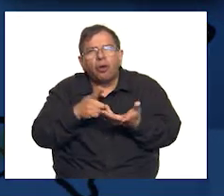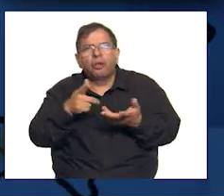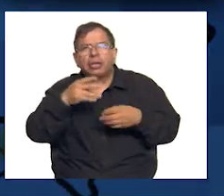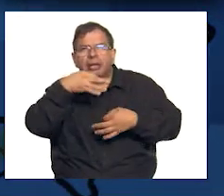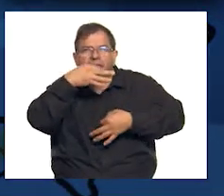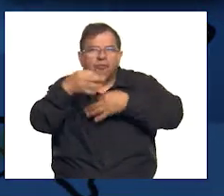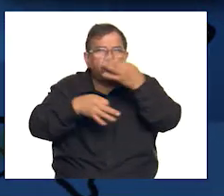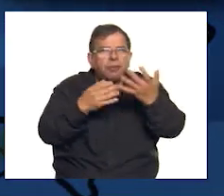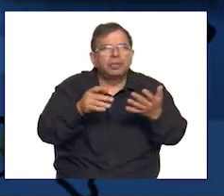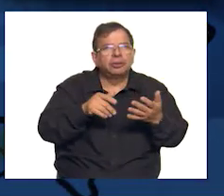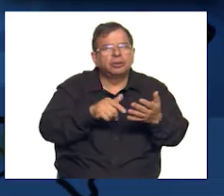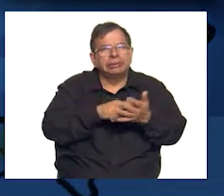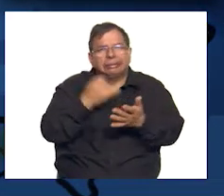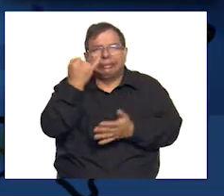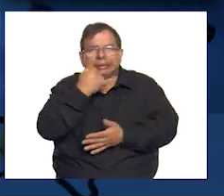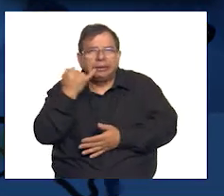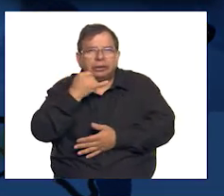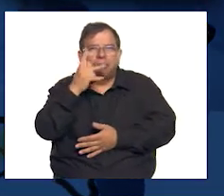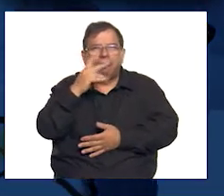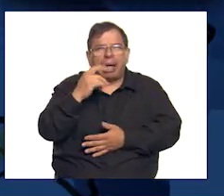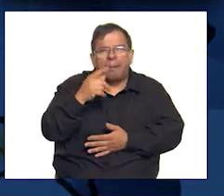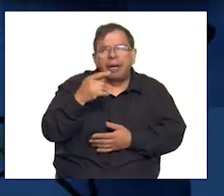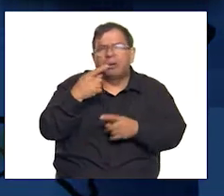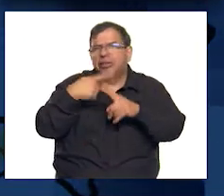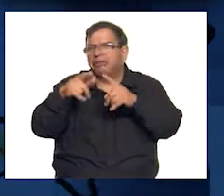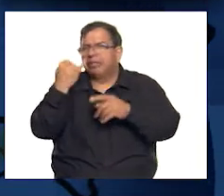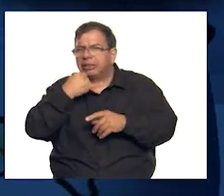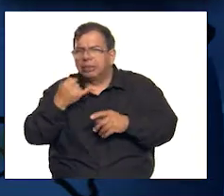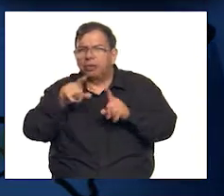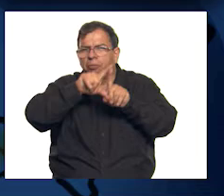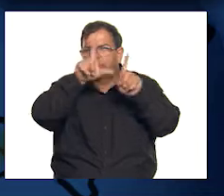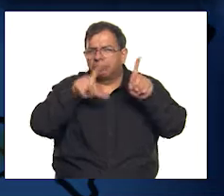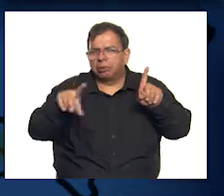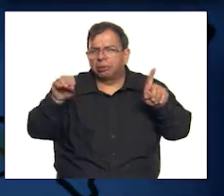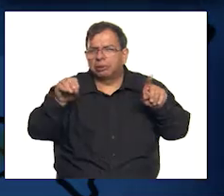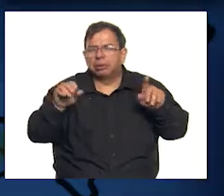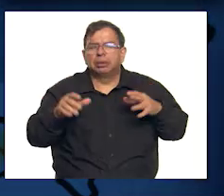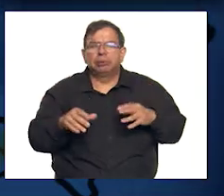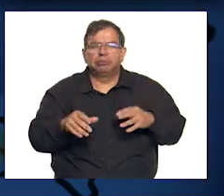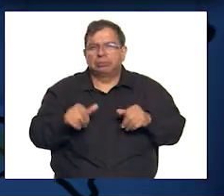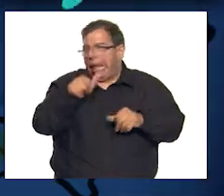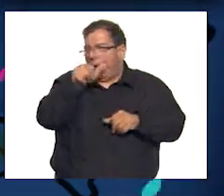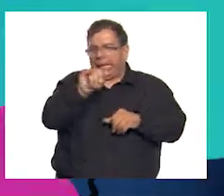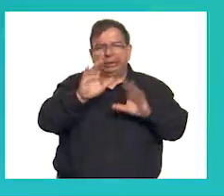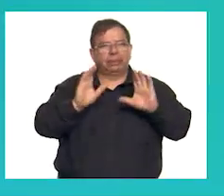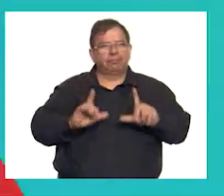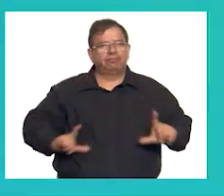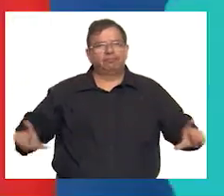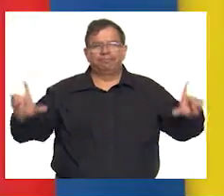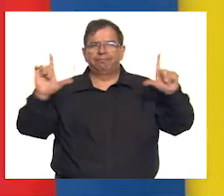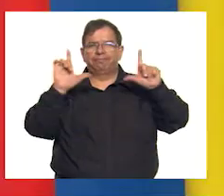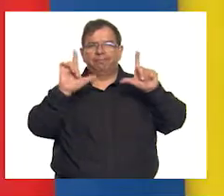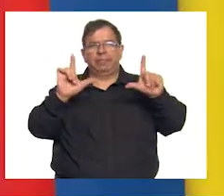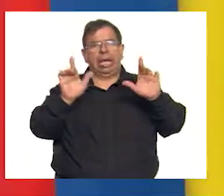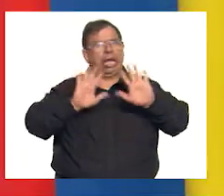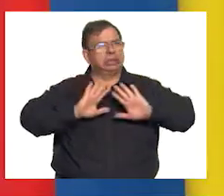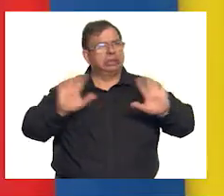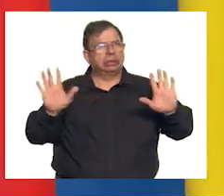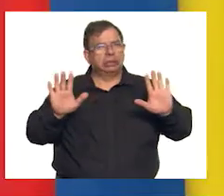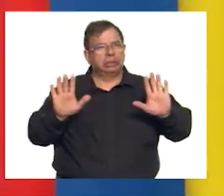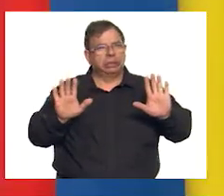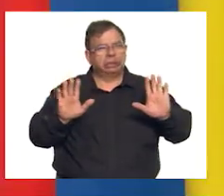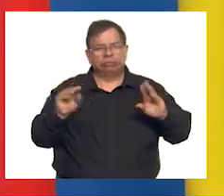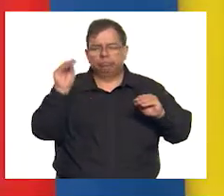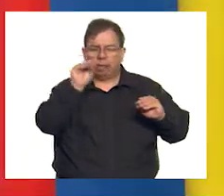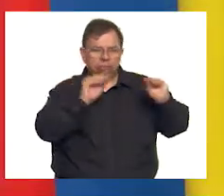y nuestras demás lenguas indígenas nacionales. Sí, Gaby, y así fue ya como quedó el conjunto de mi boceto esquema con todos